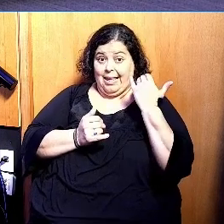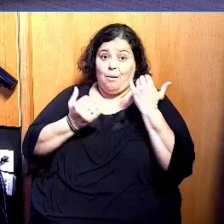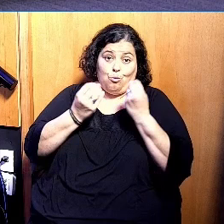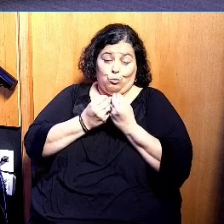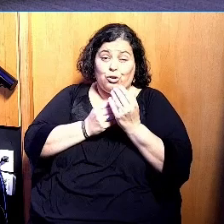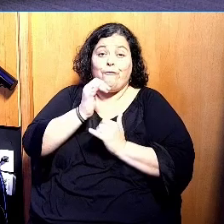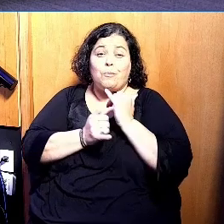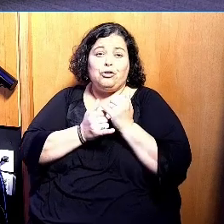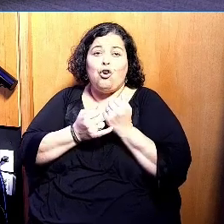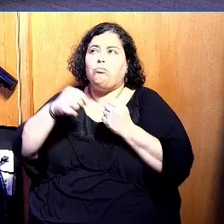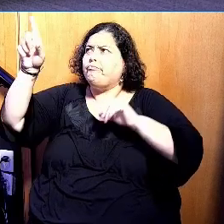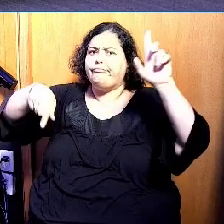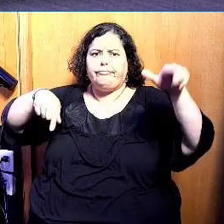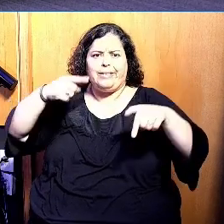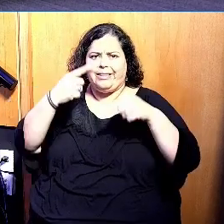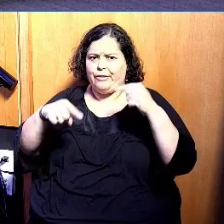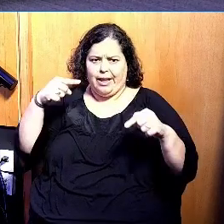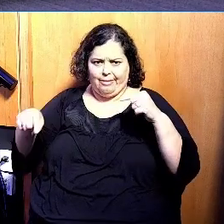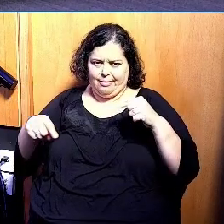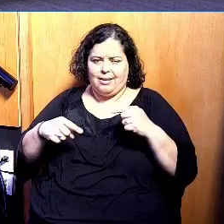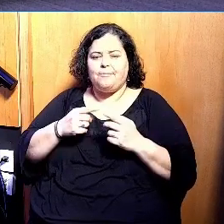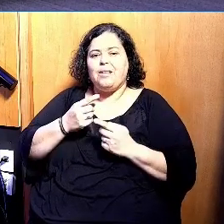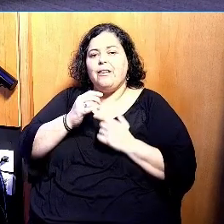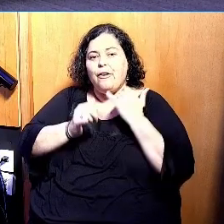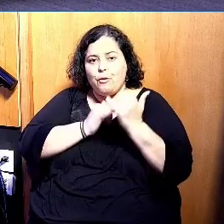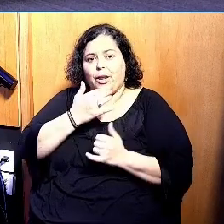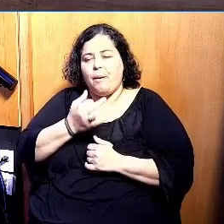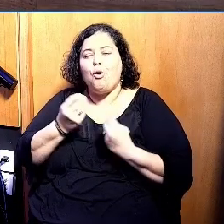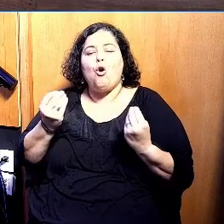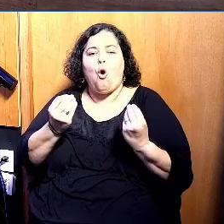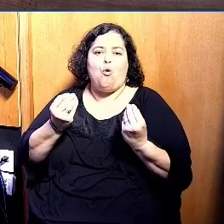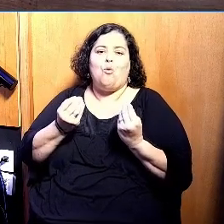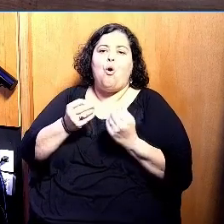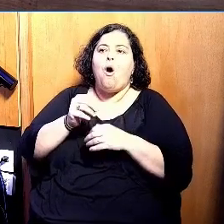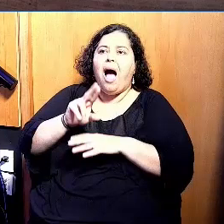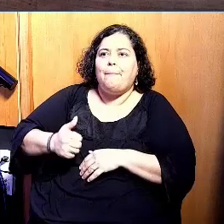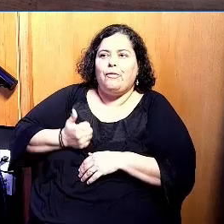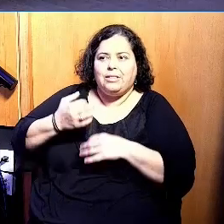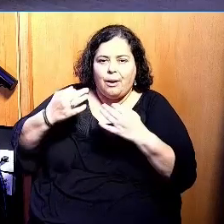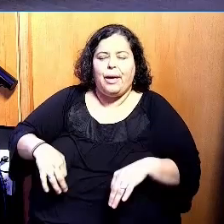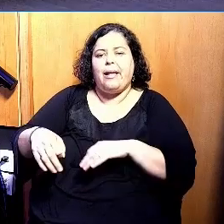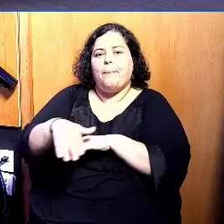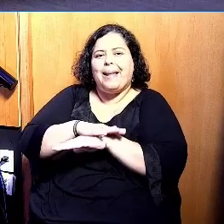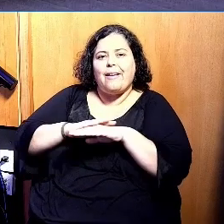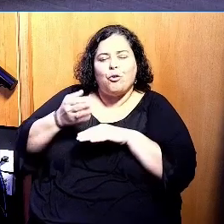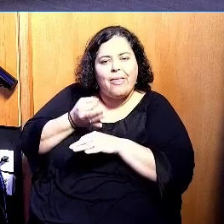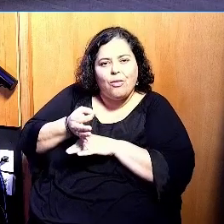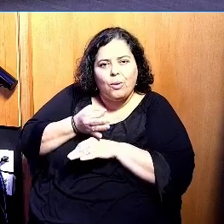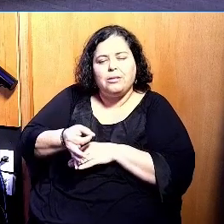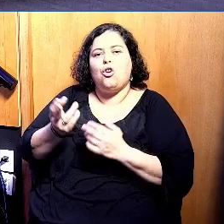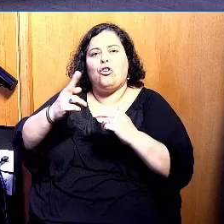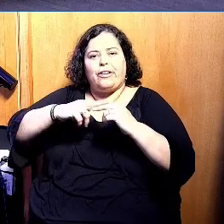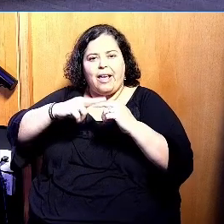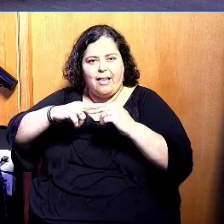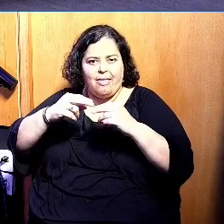diferentes fuentes de datos, como por ejemplo la conexión de los dispositivos, el uso de las plataformas educativas, las redes de conectividad y